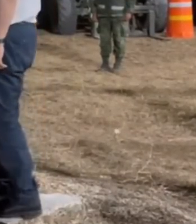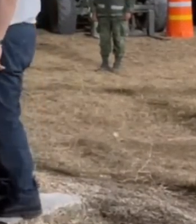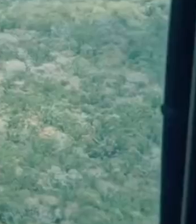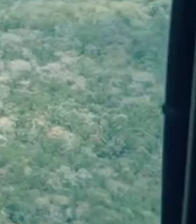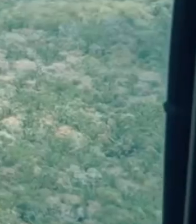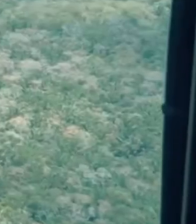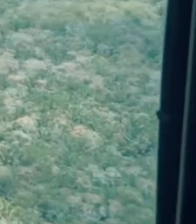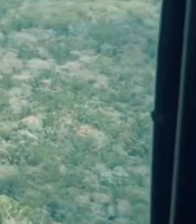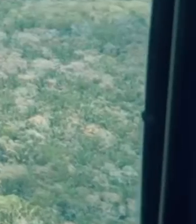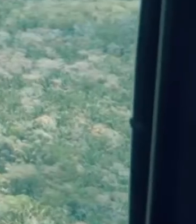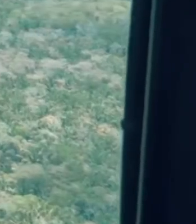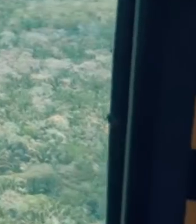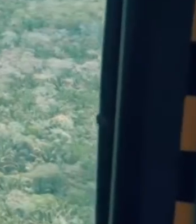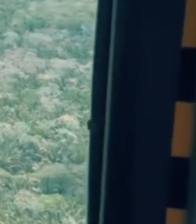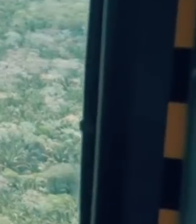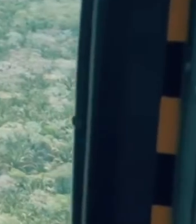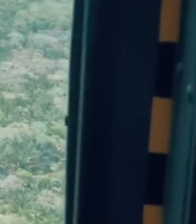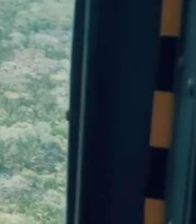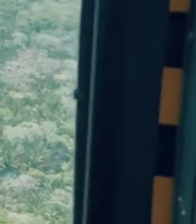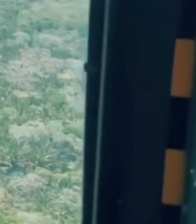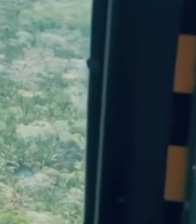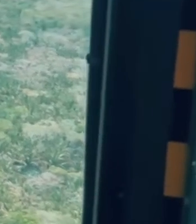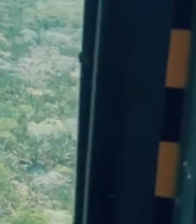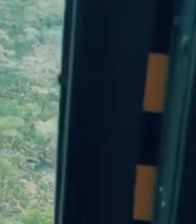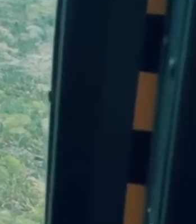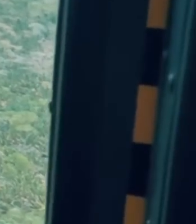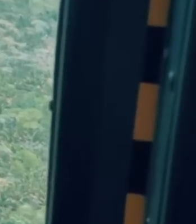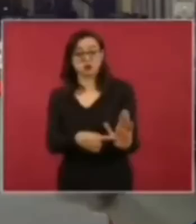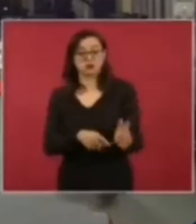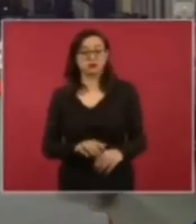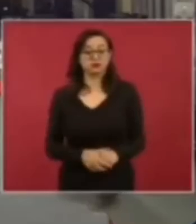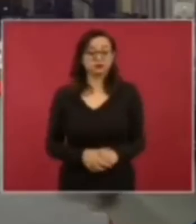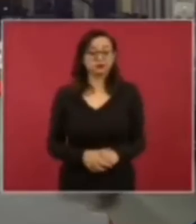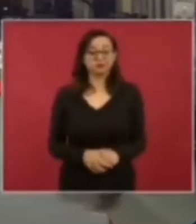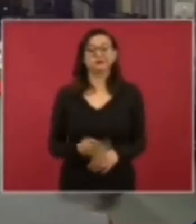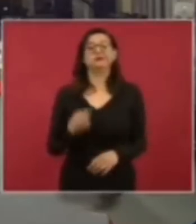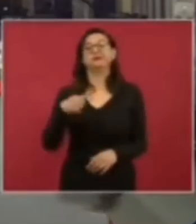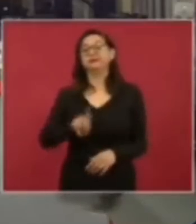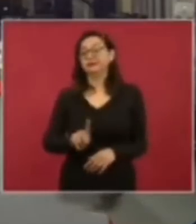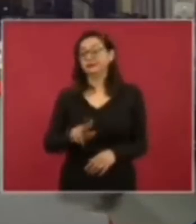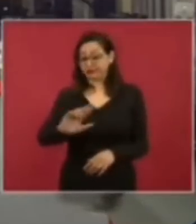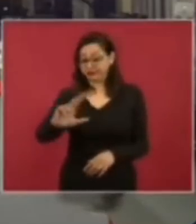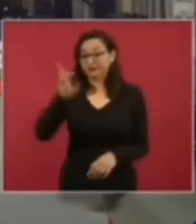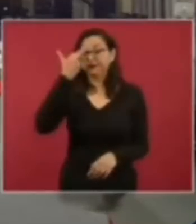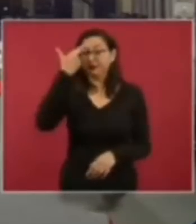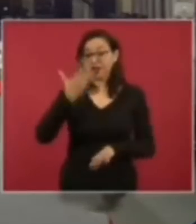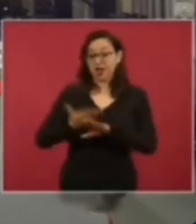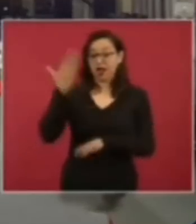dijo el presidente sobre todo esto que estamos hablando. Fox,